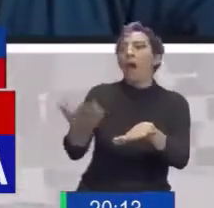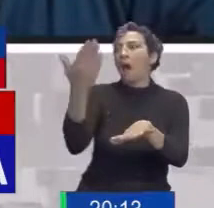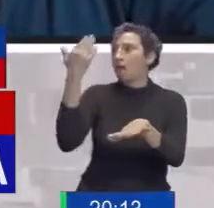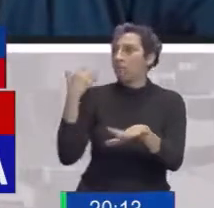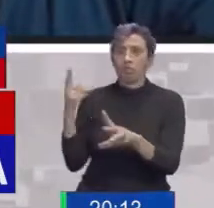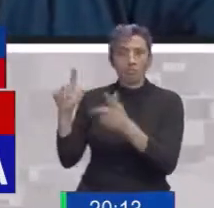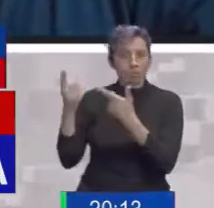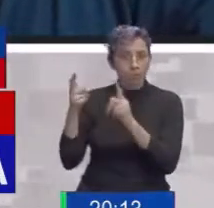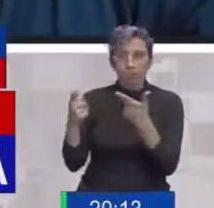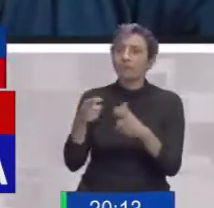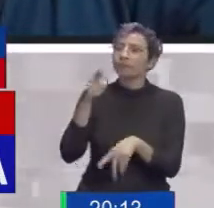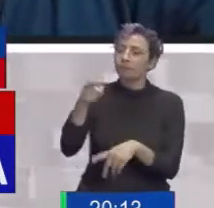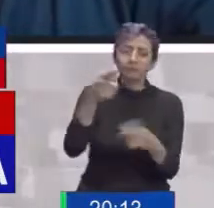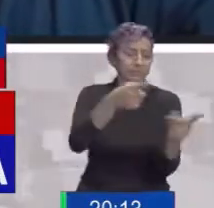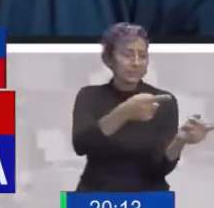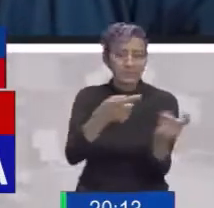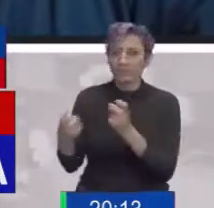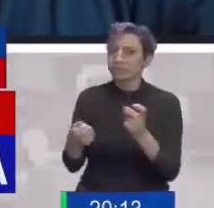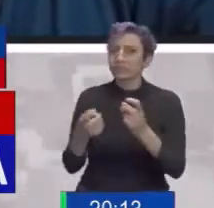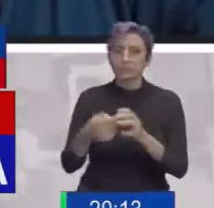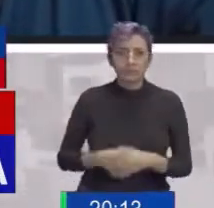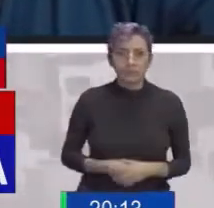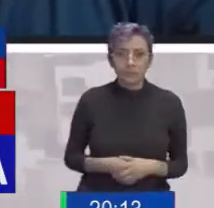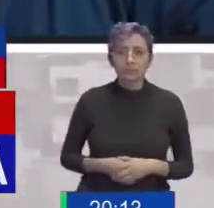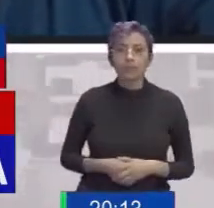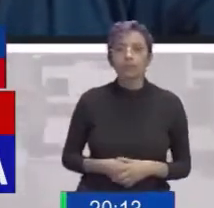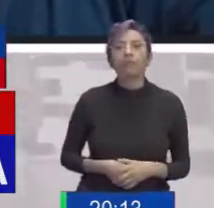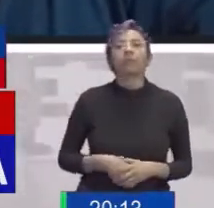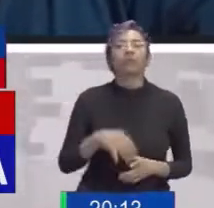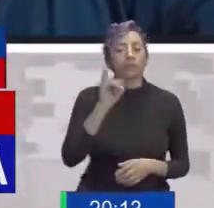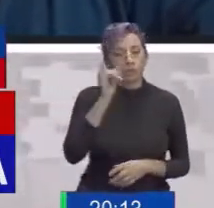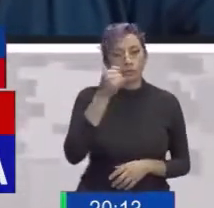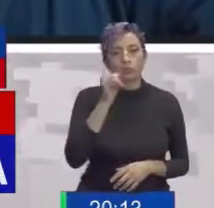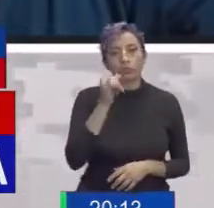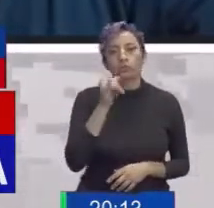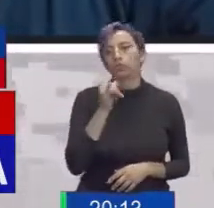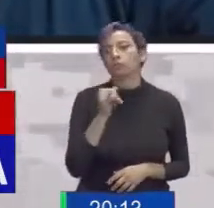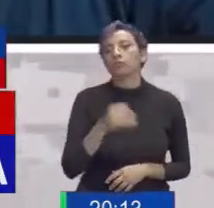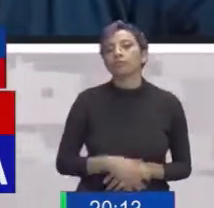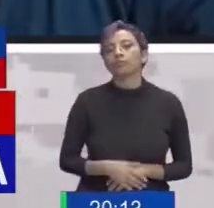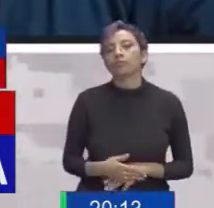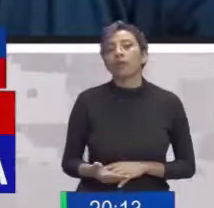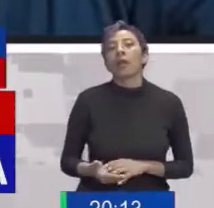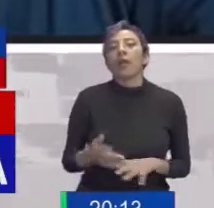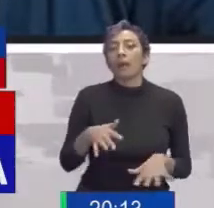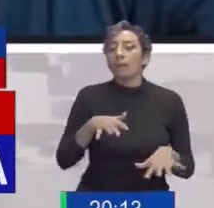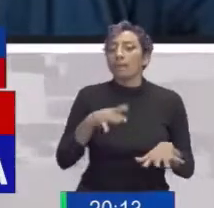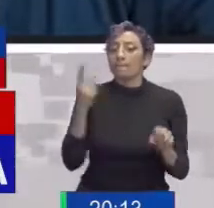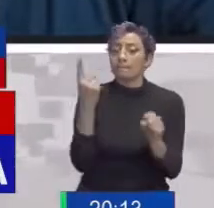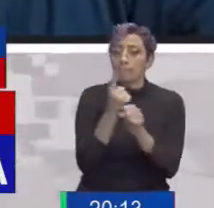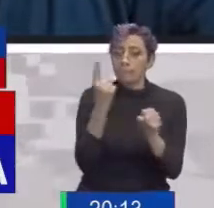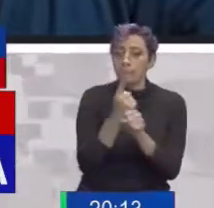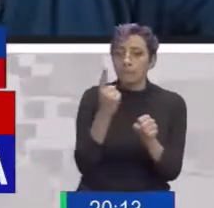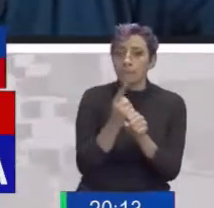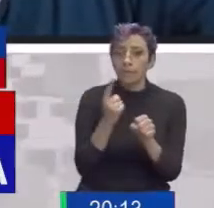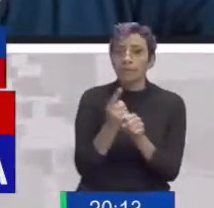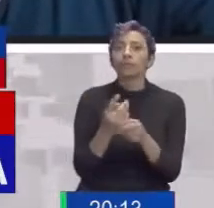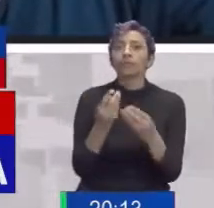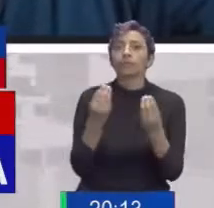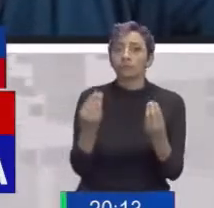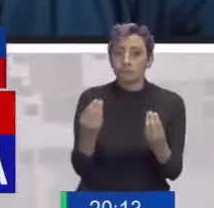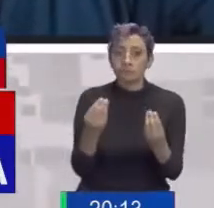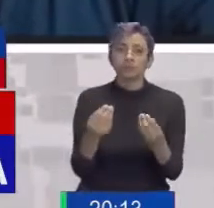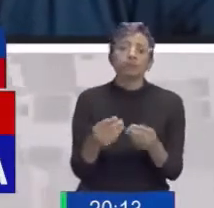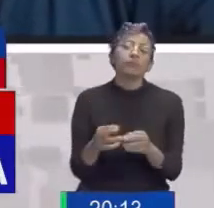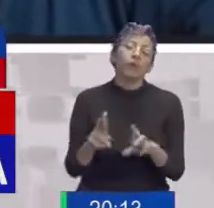también? Sí, lo que queda es, como te decía antes, es primero que nada que se